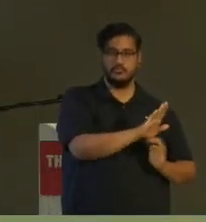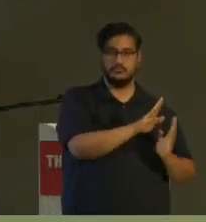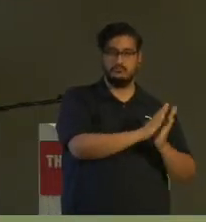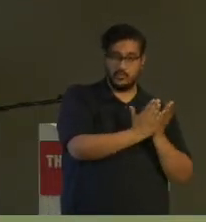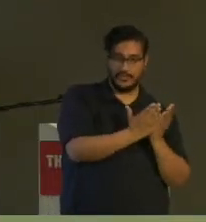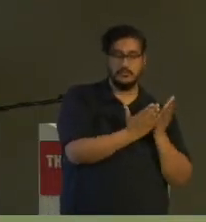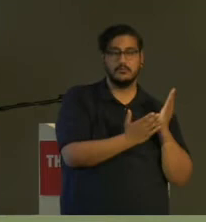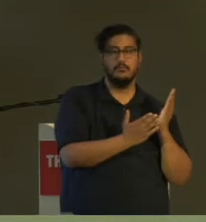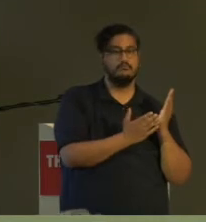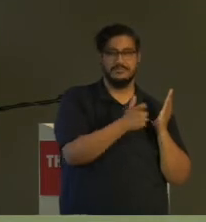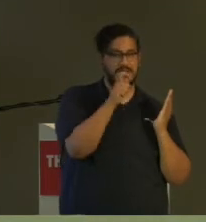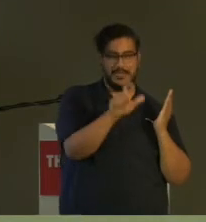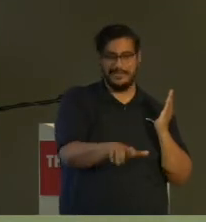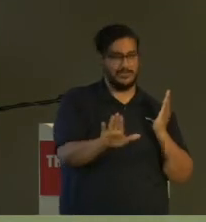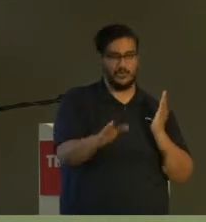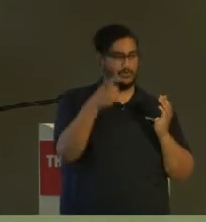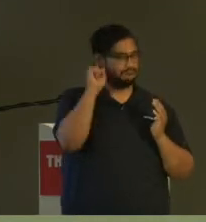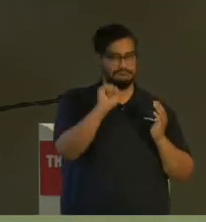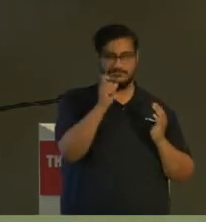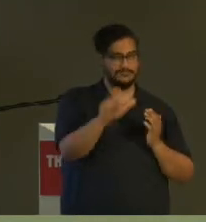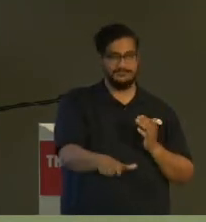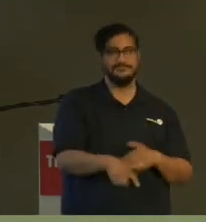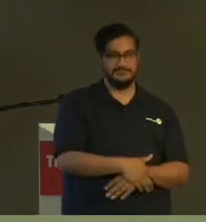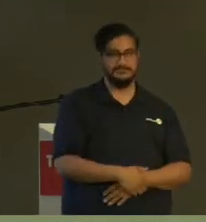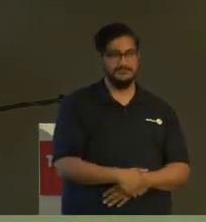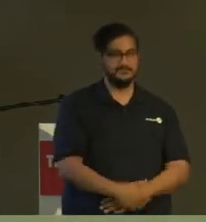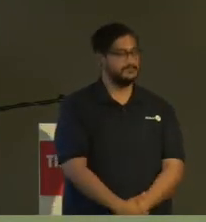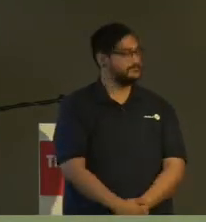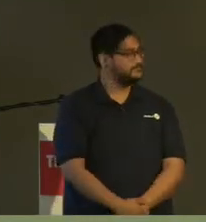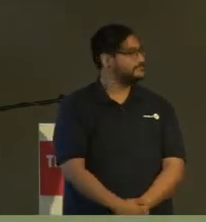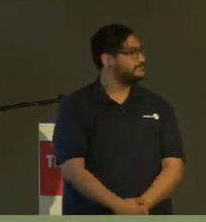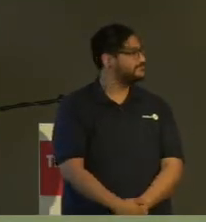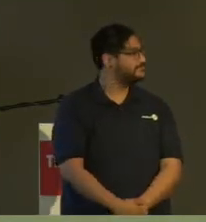so you won't need your earpieces. Okay. You.